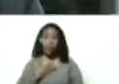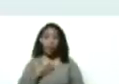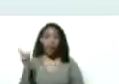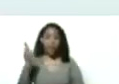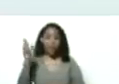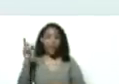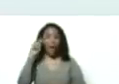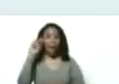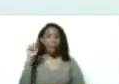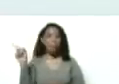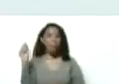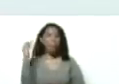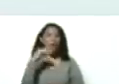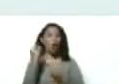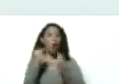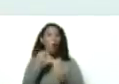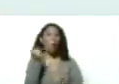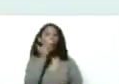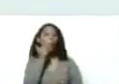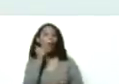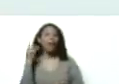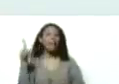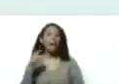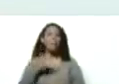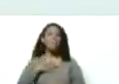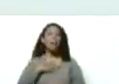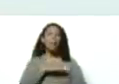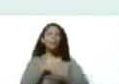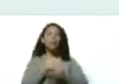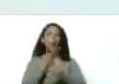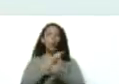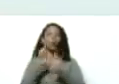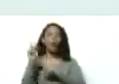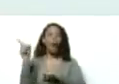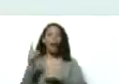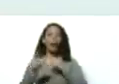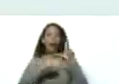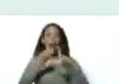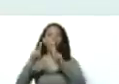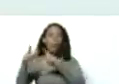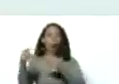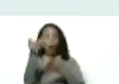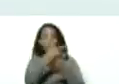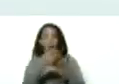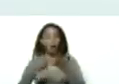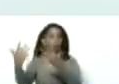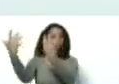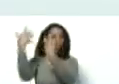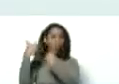ha usado que Ernesto Villegas? Ernesto es mi asesor principal en lengua y literatura.